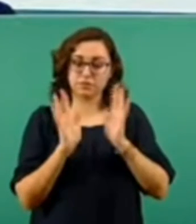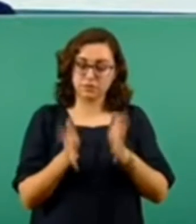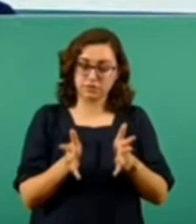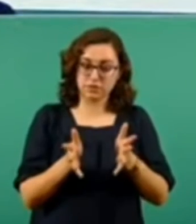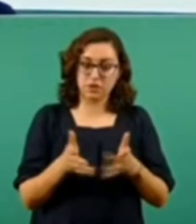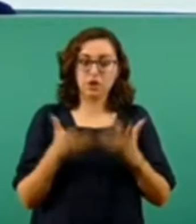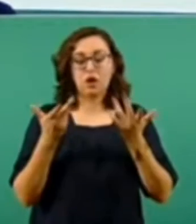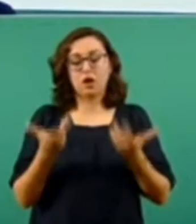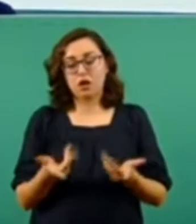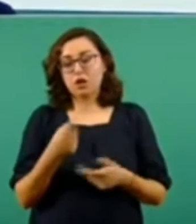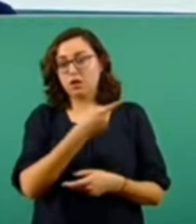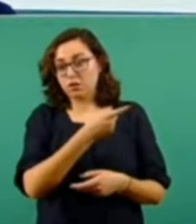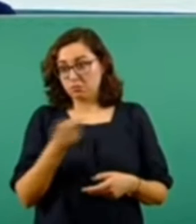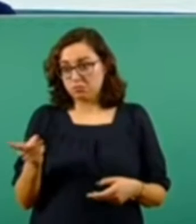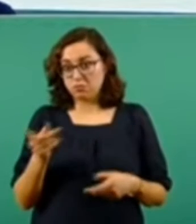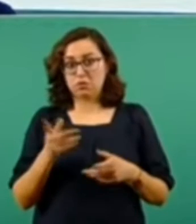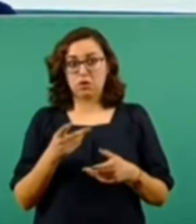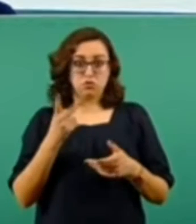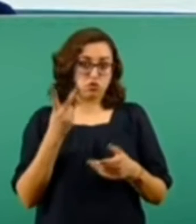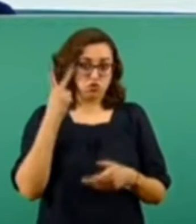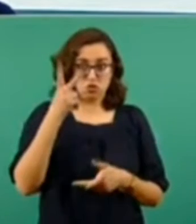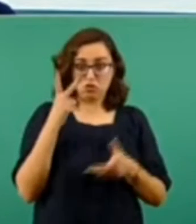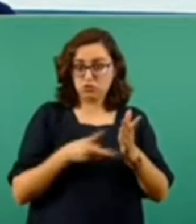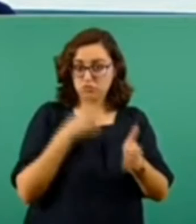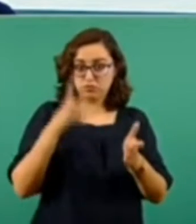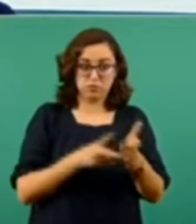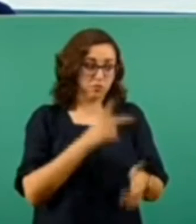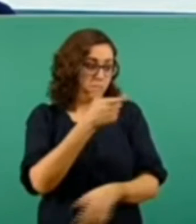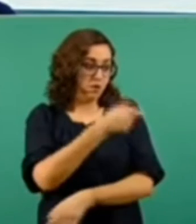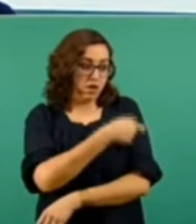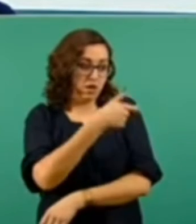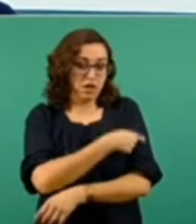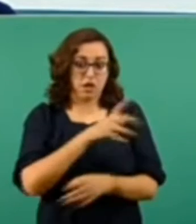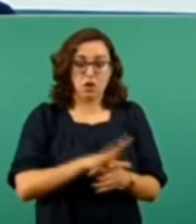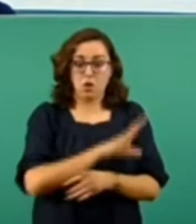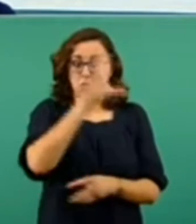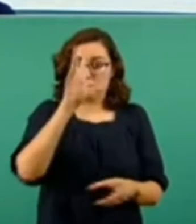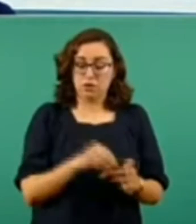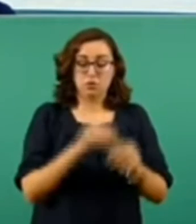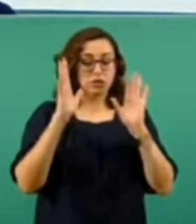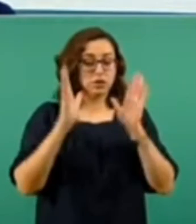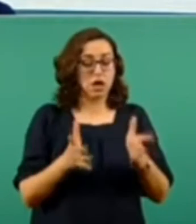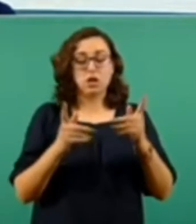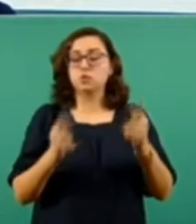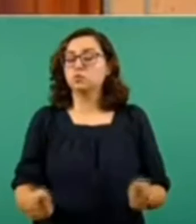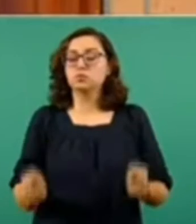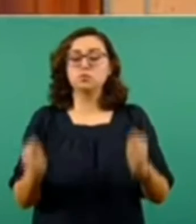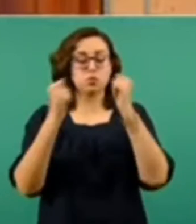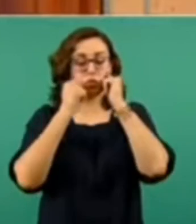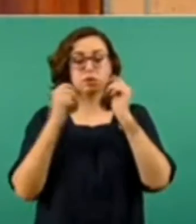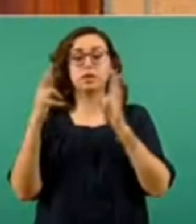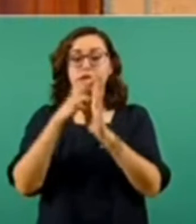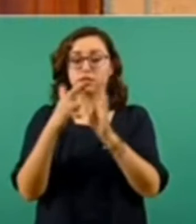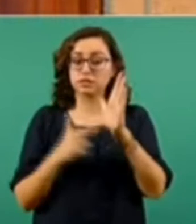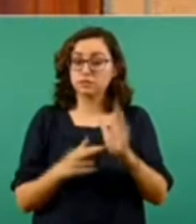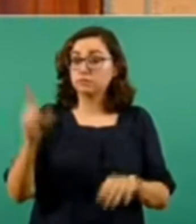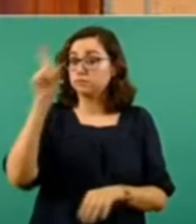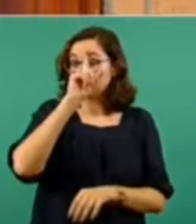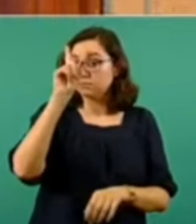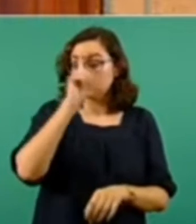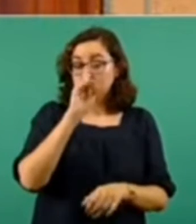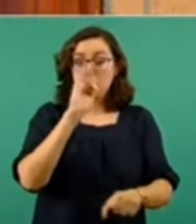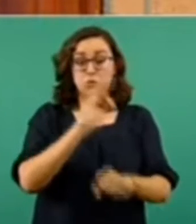esquema completo, las recomendaciones de las medidas preventivas y la protección personal continúan,